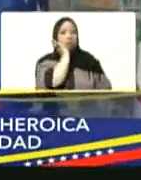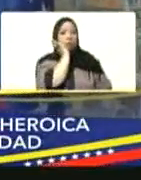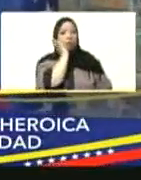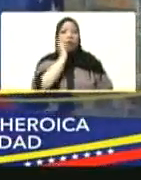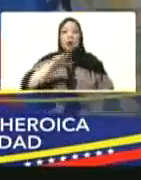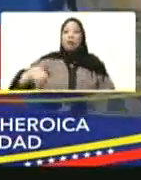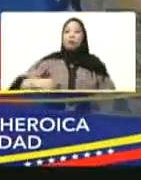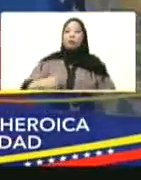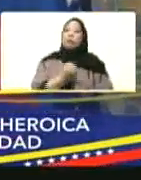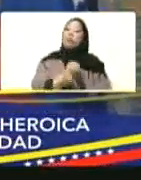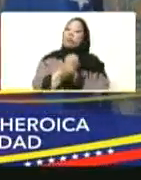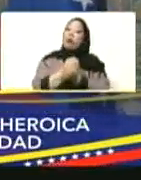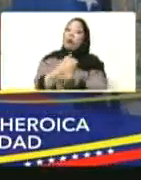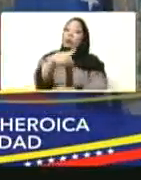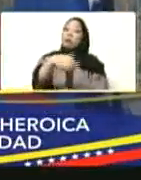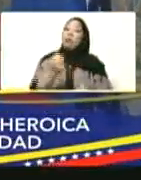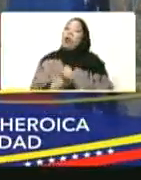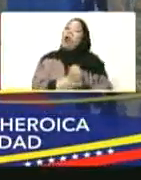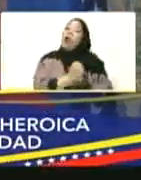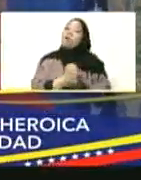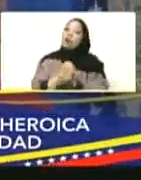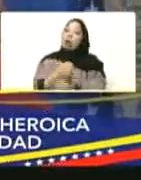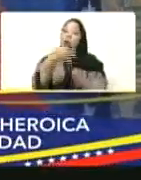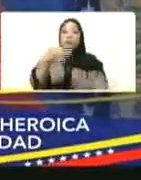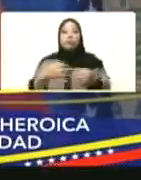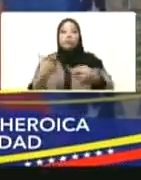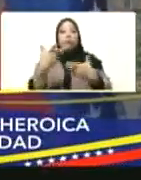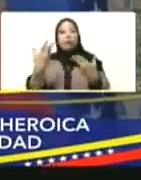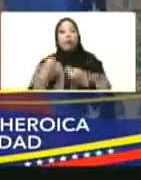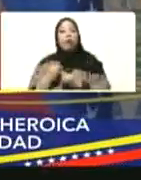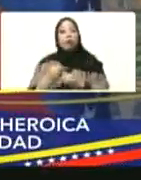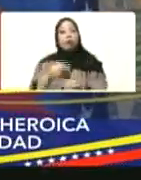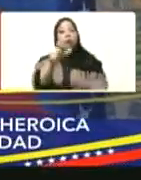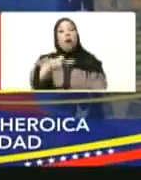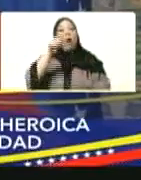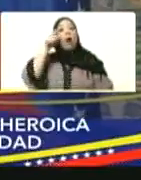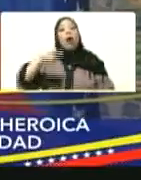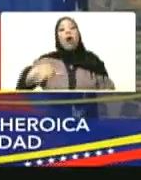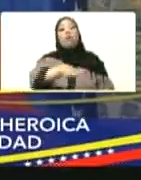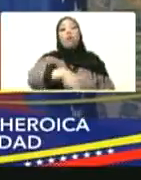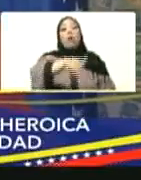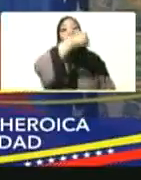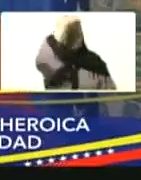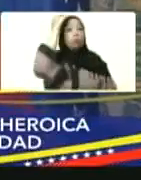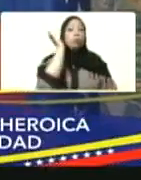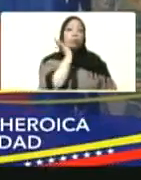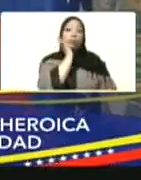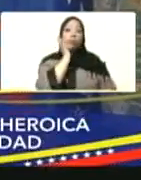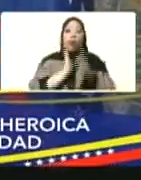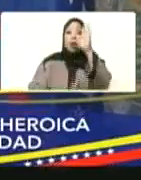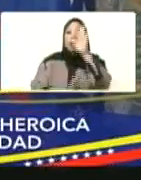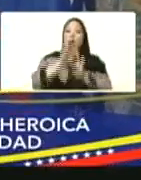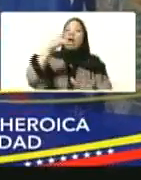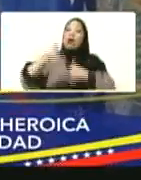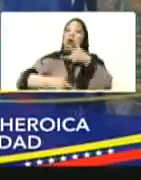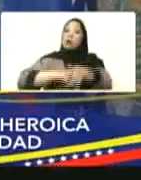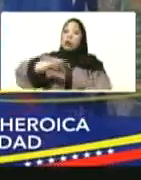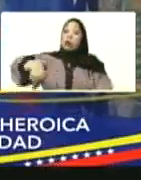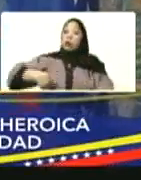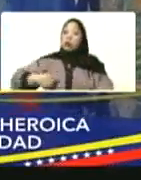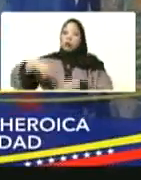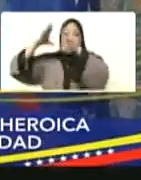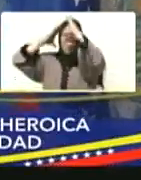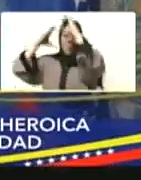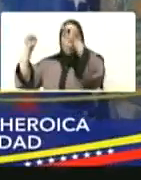notre solidarité amoureuse et ferme avec le peuple palestinien. E incrementar las acciones de nuestras